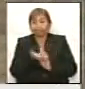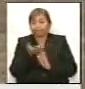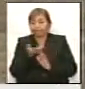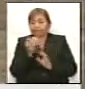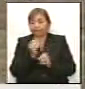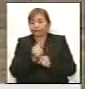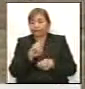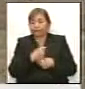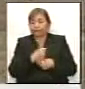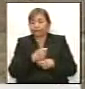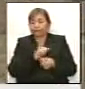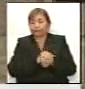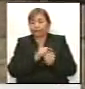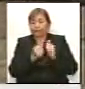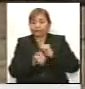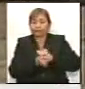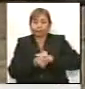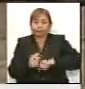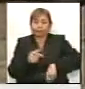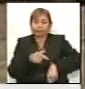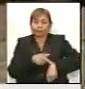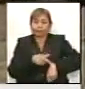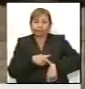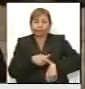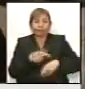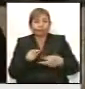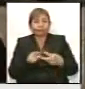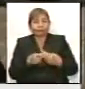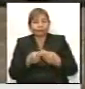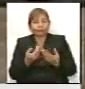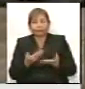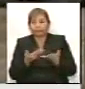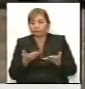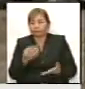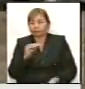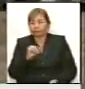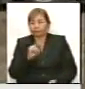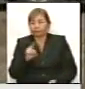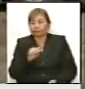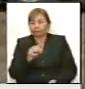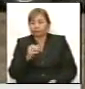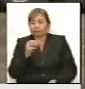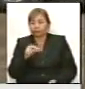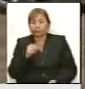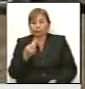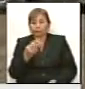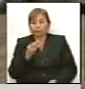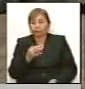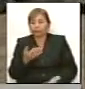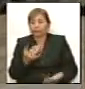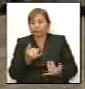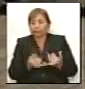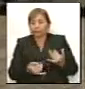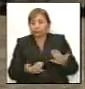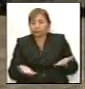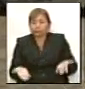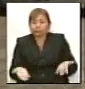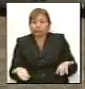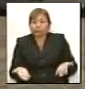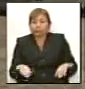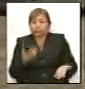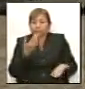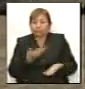obra. Han cambiado los tiempos porque en un inicio eso se entregaba en marzo del 2019, que ya lo estamos acabando, y ahora pues